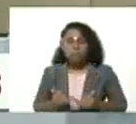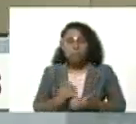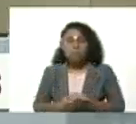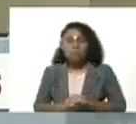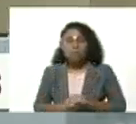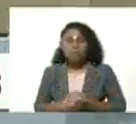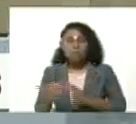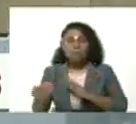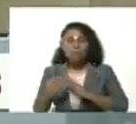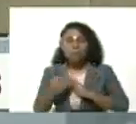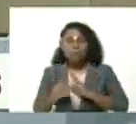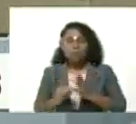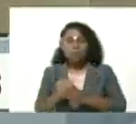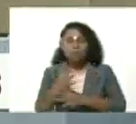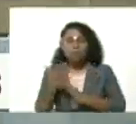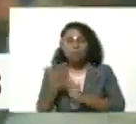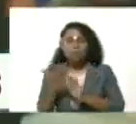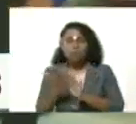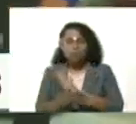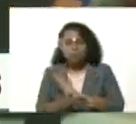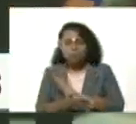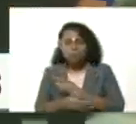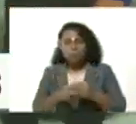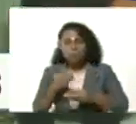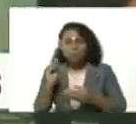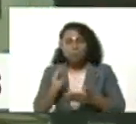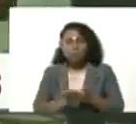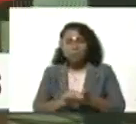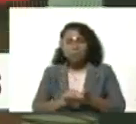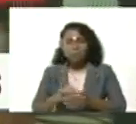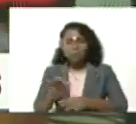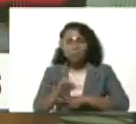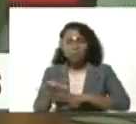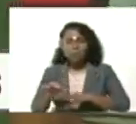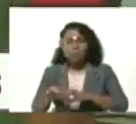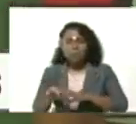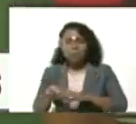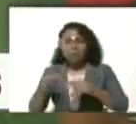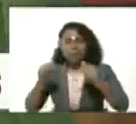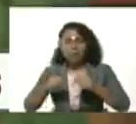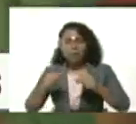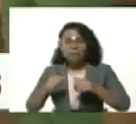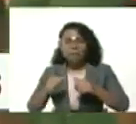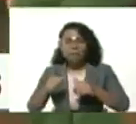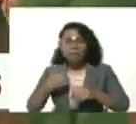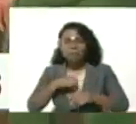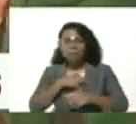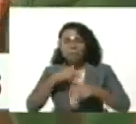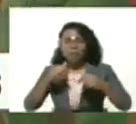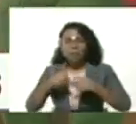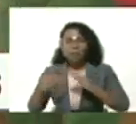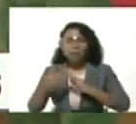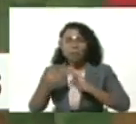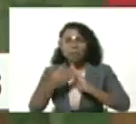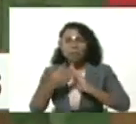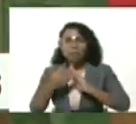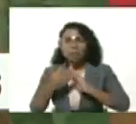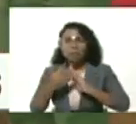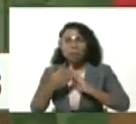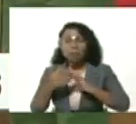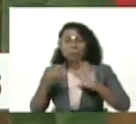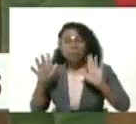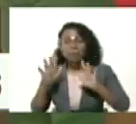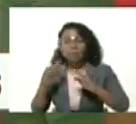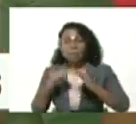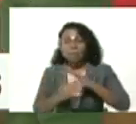afectaciones fundamentalmente estuvieron en el municipio Colón. Aquí estuvimos afectados, pues, básicamente